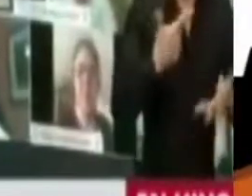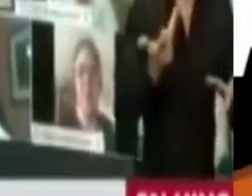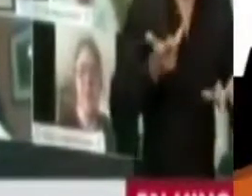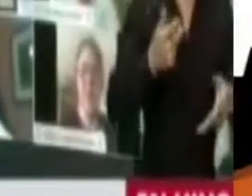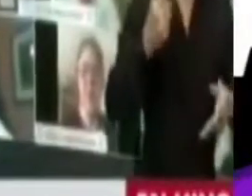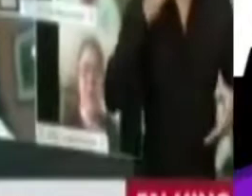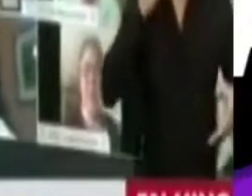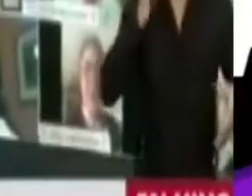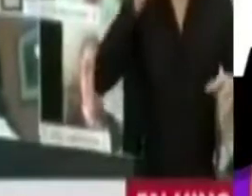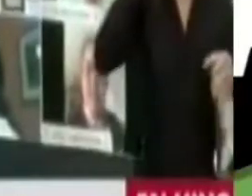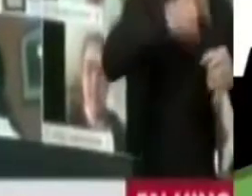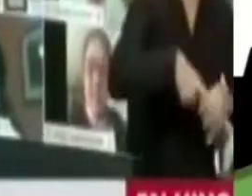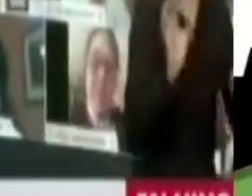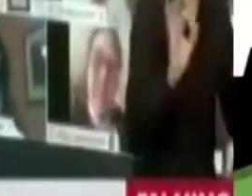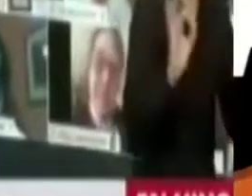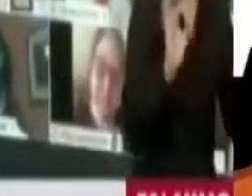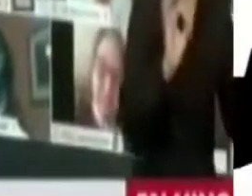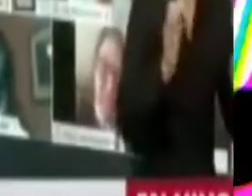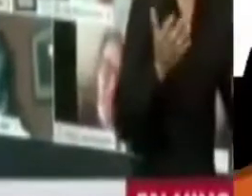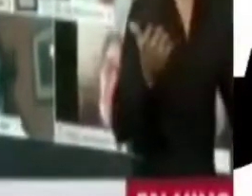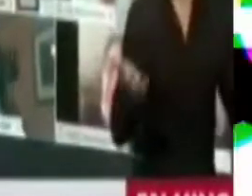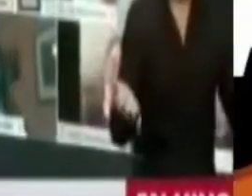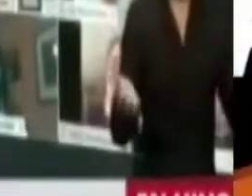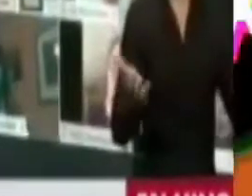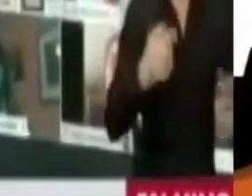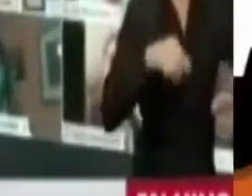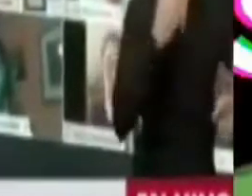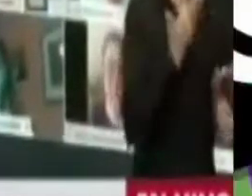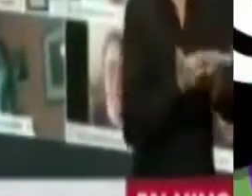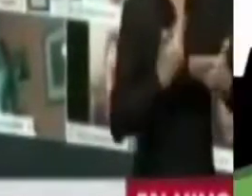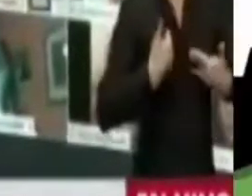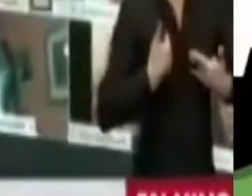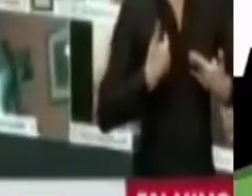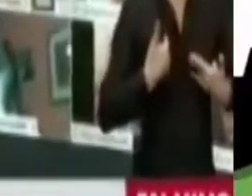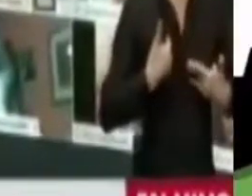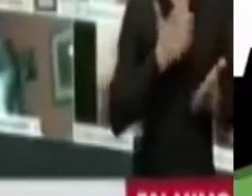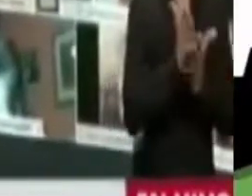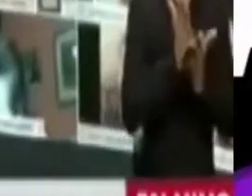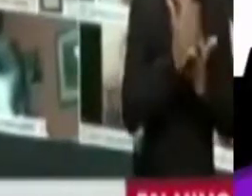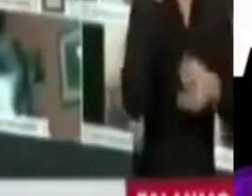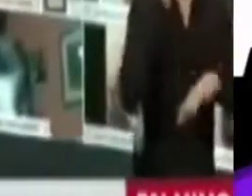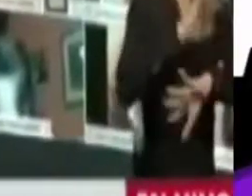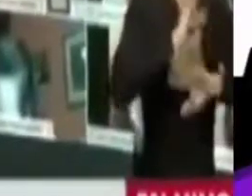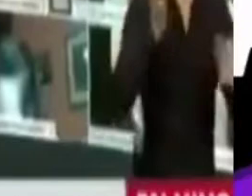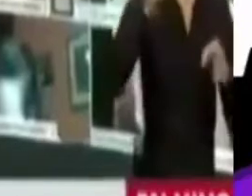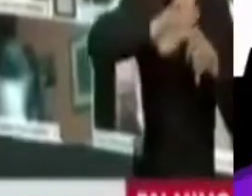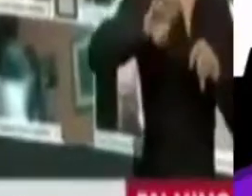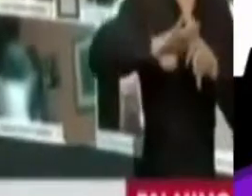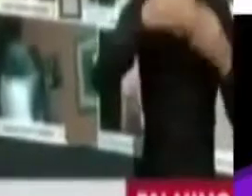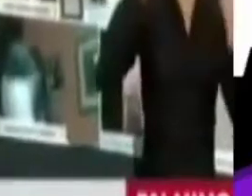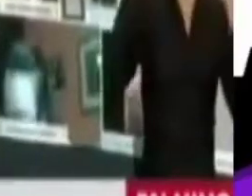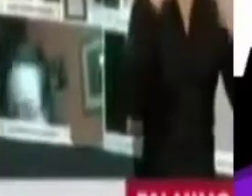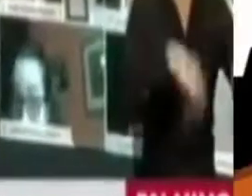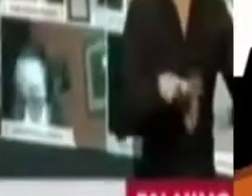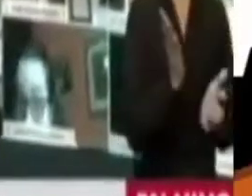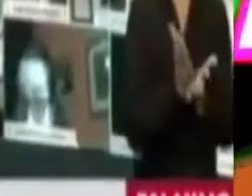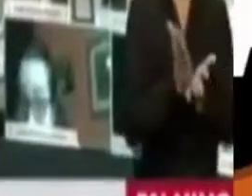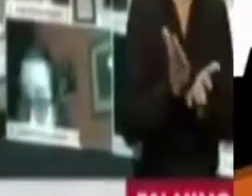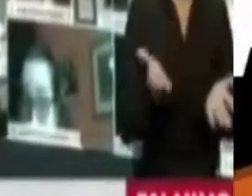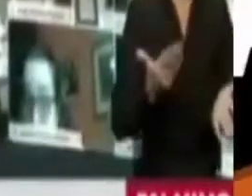lo que ha pasado con el gobierno anterior, que no hemos podido, cuando digo gobierno anterior estoy hablando de Macri, no hemos podido ni siquiera tener un